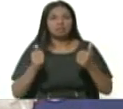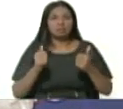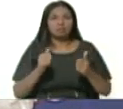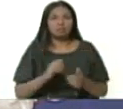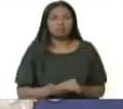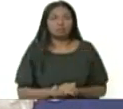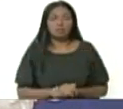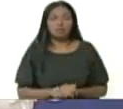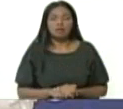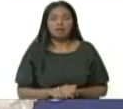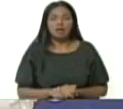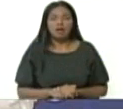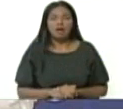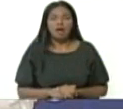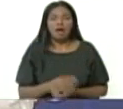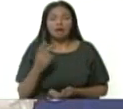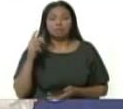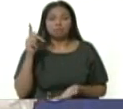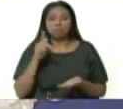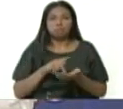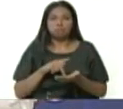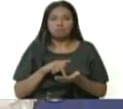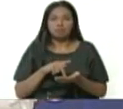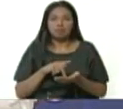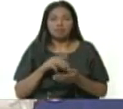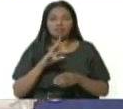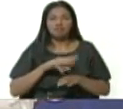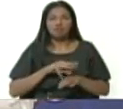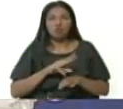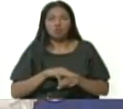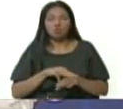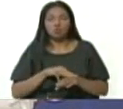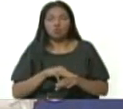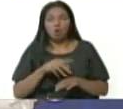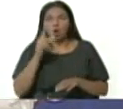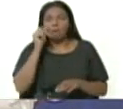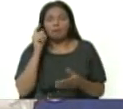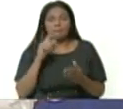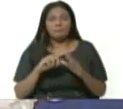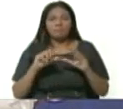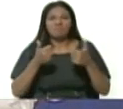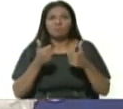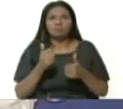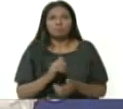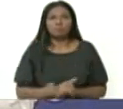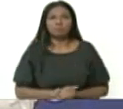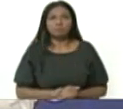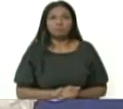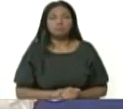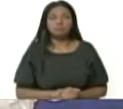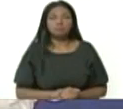rector, el ministro del Poder Popular, doctor Carlos Alvarado, querido compañero.